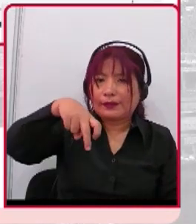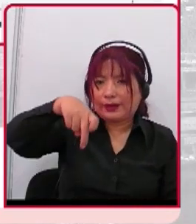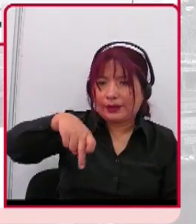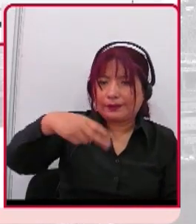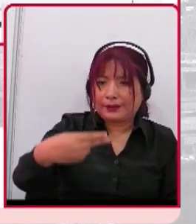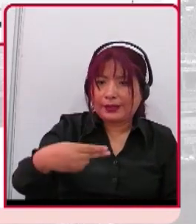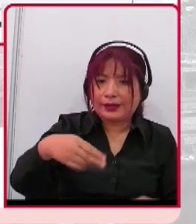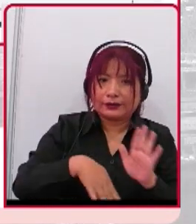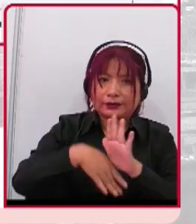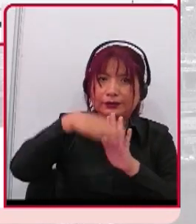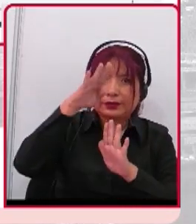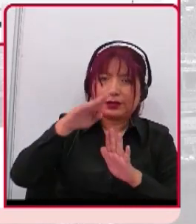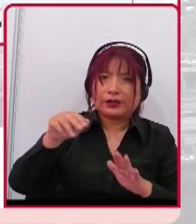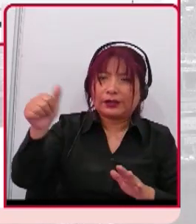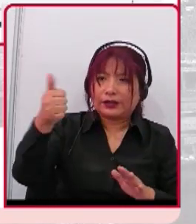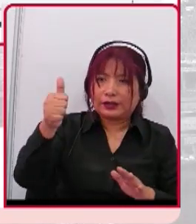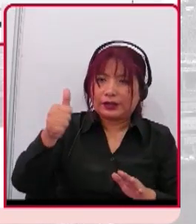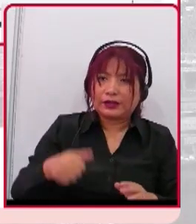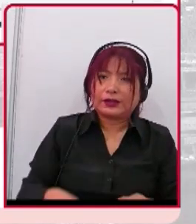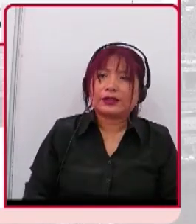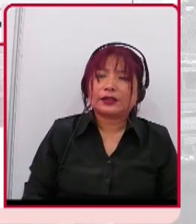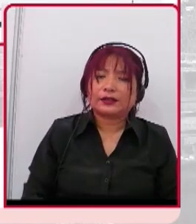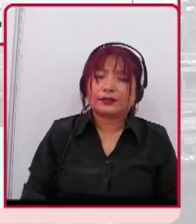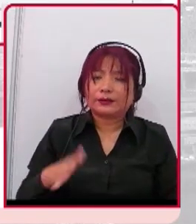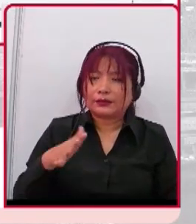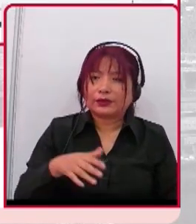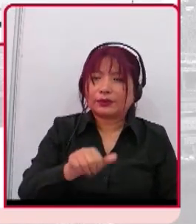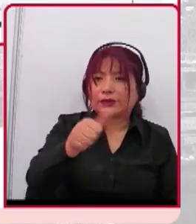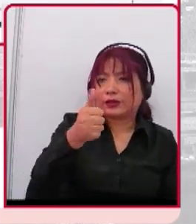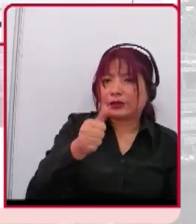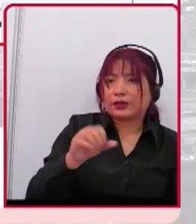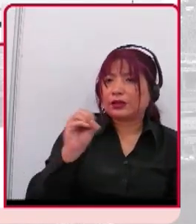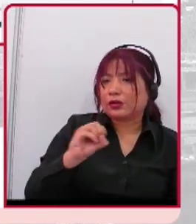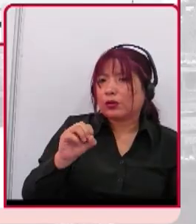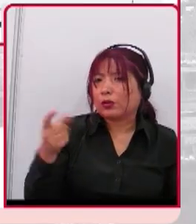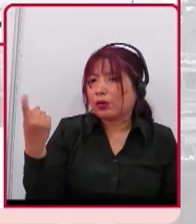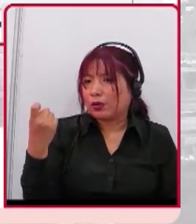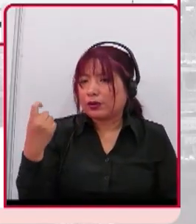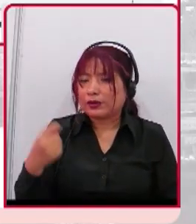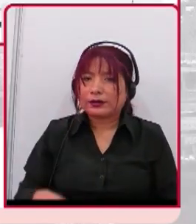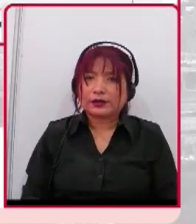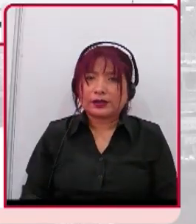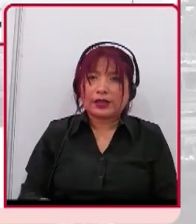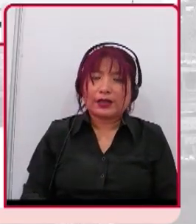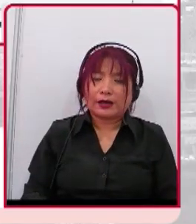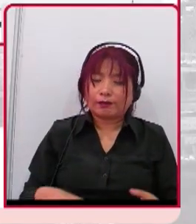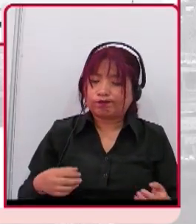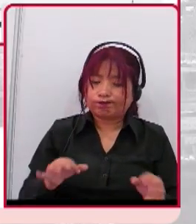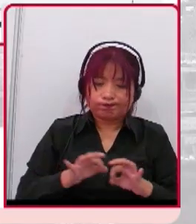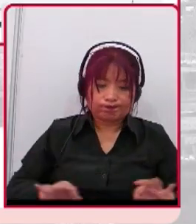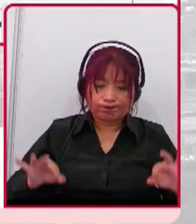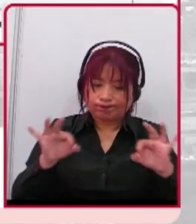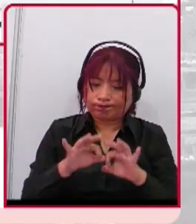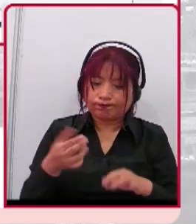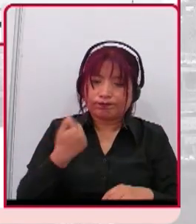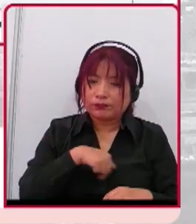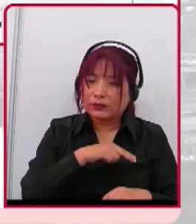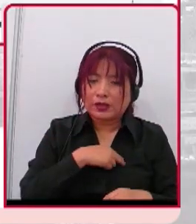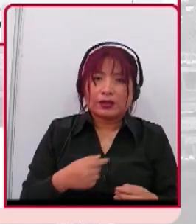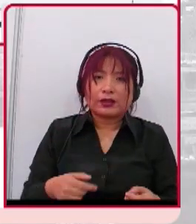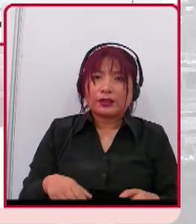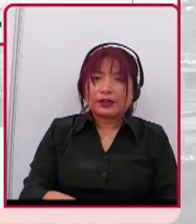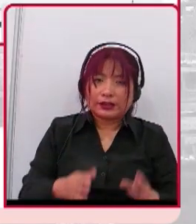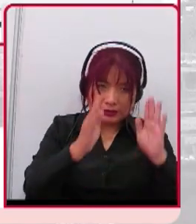11. Ahora, nuestro beneficio inicial, como les habíamos comentado, es básicamente centrarnos